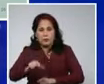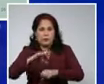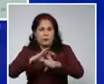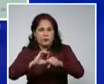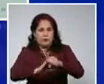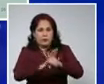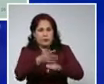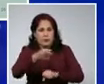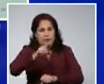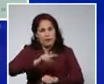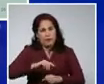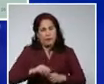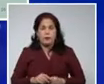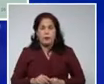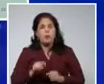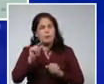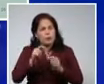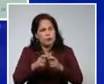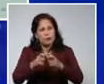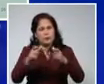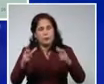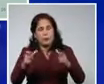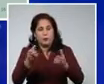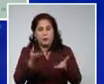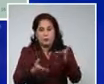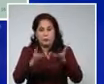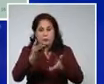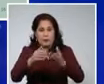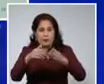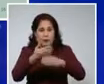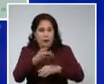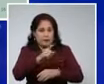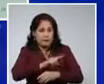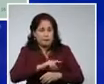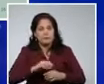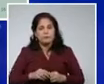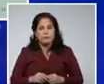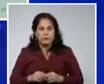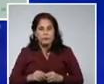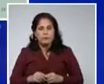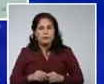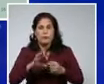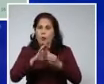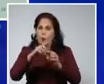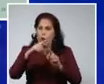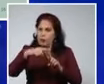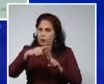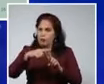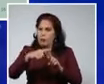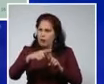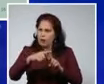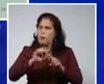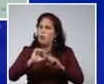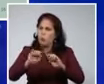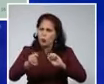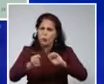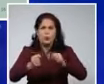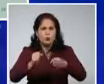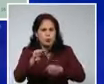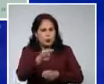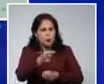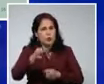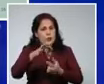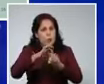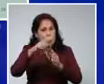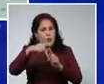ayer, un incremento en comparación con el día anterior. Como siempre ha venido sucediendo, municipio de Guantánamo el mayor